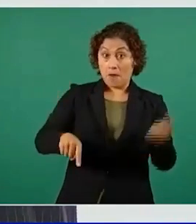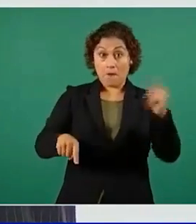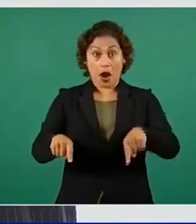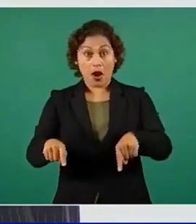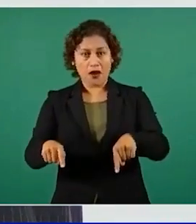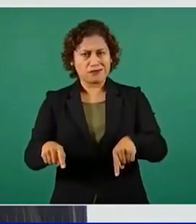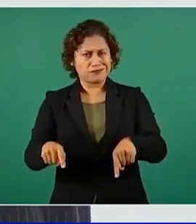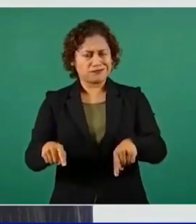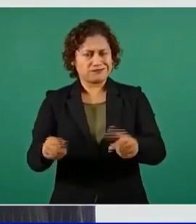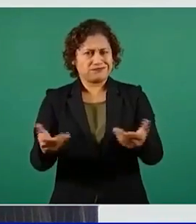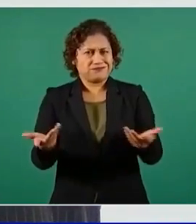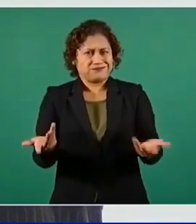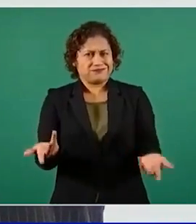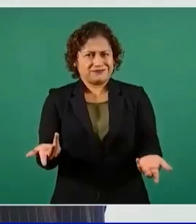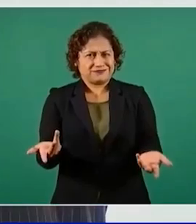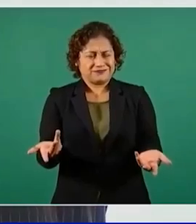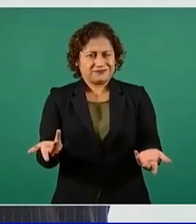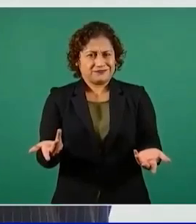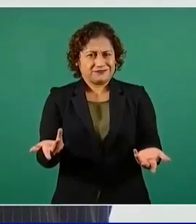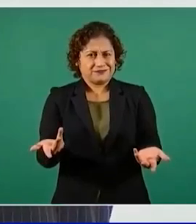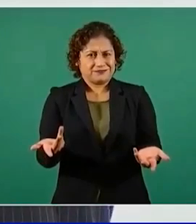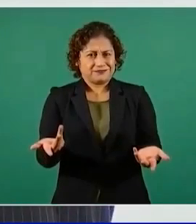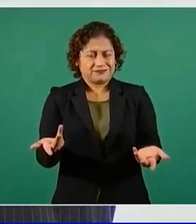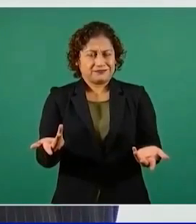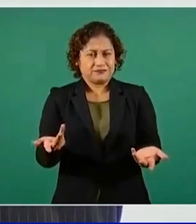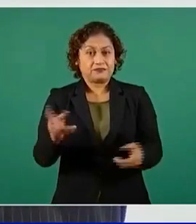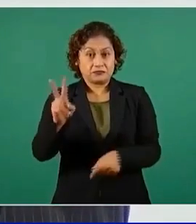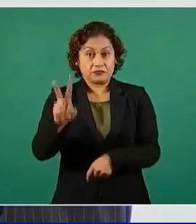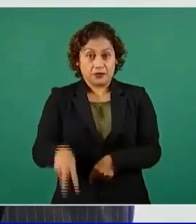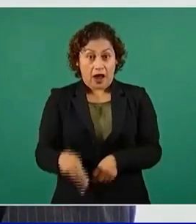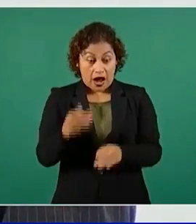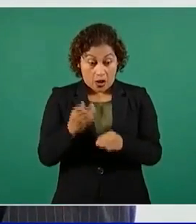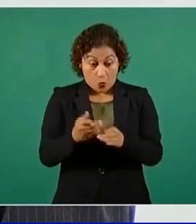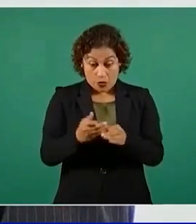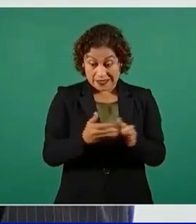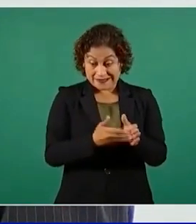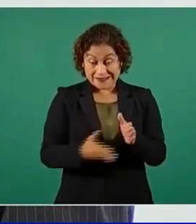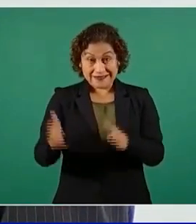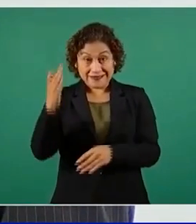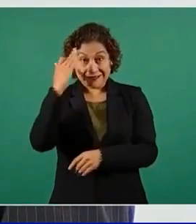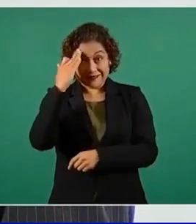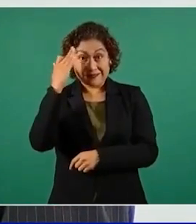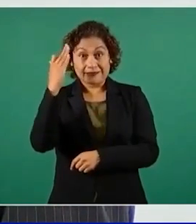cuando nunca en la historia reciente